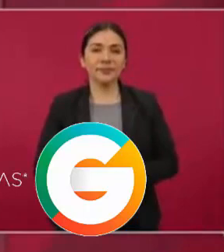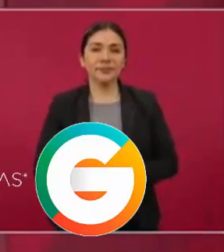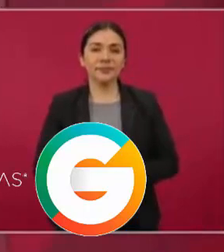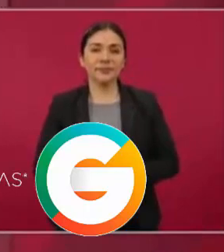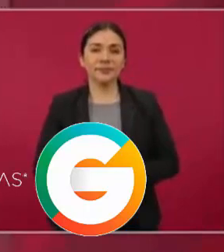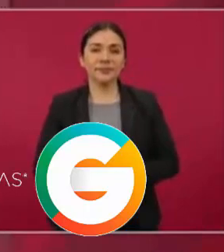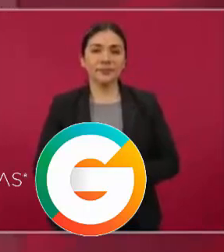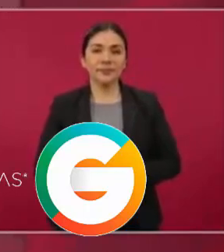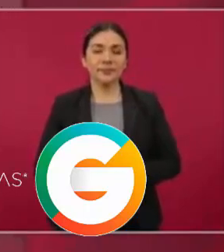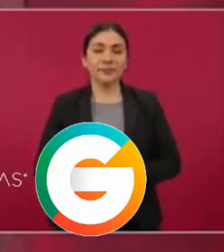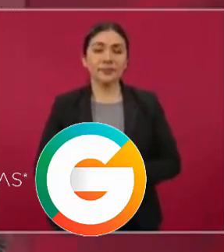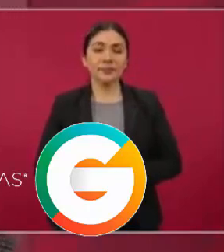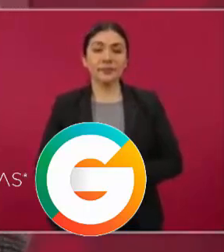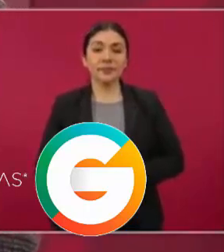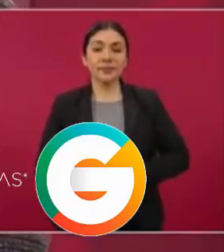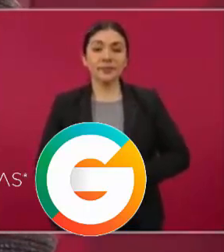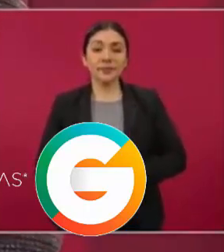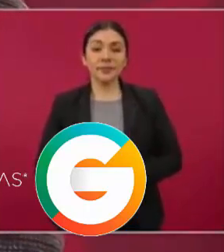Después de